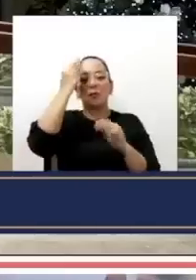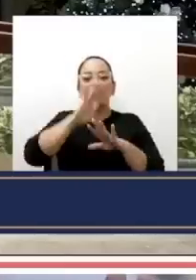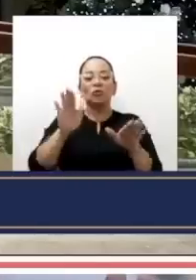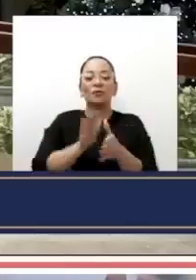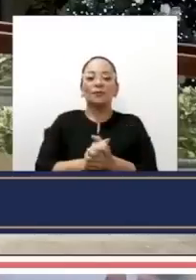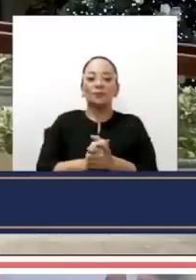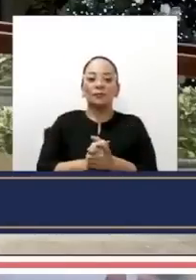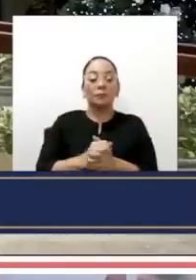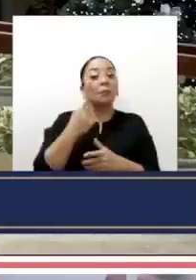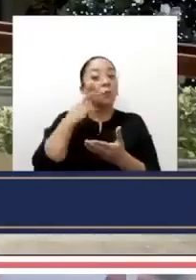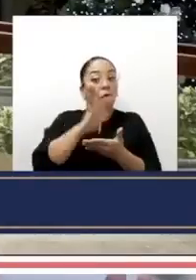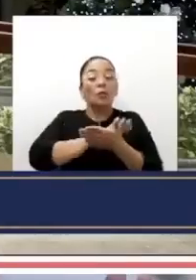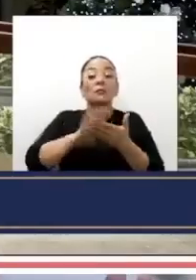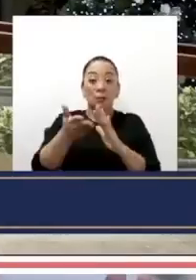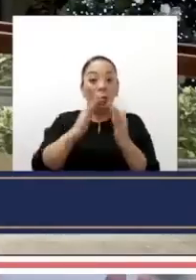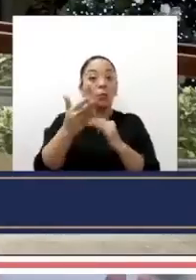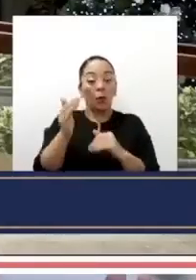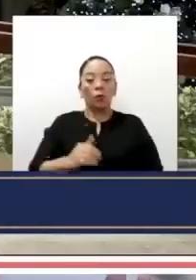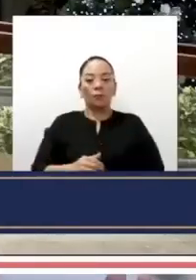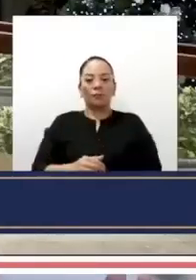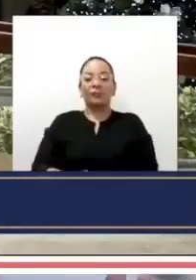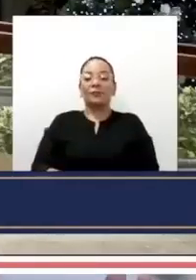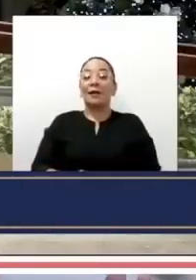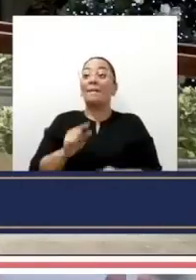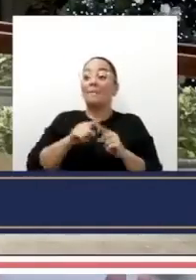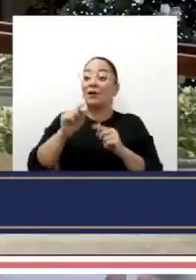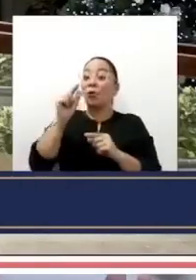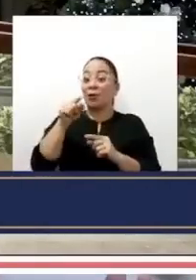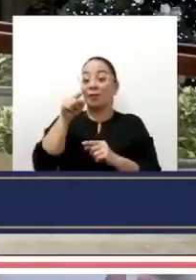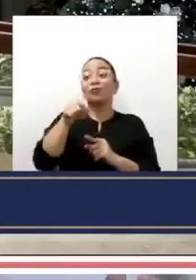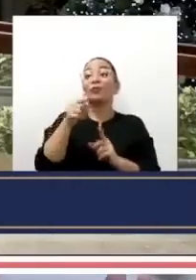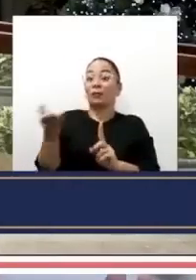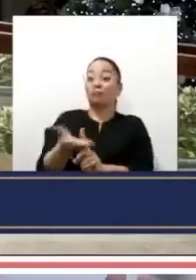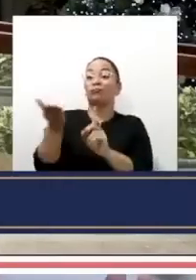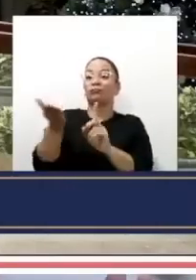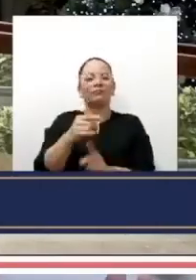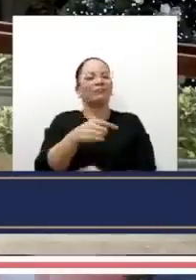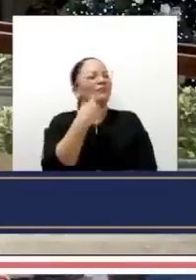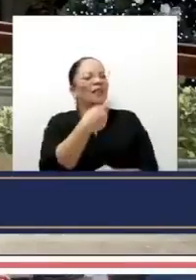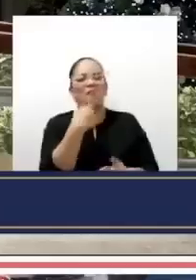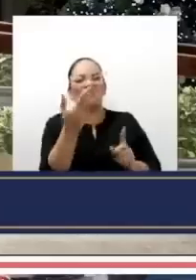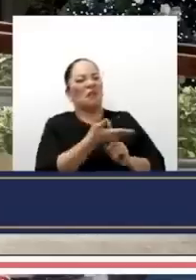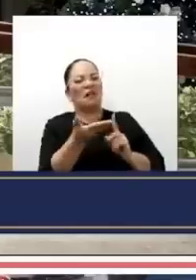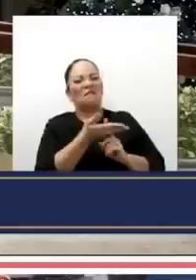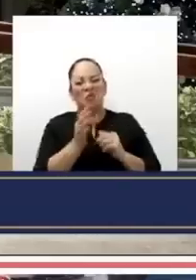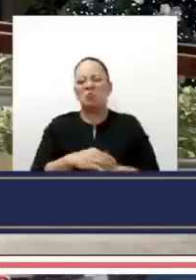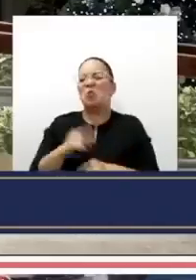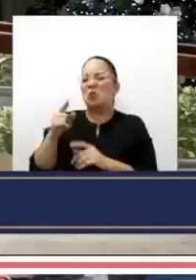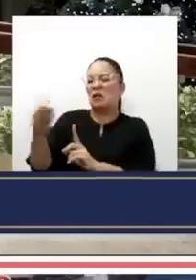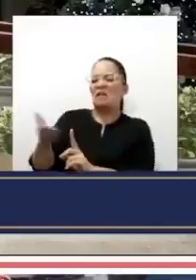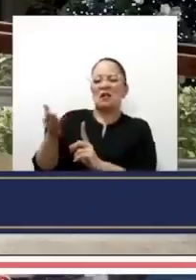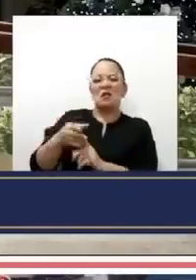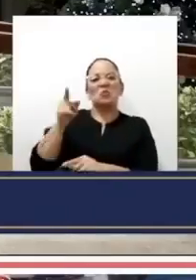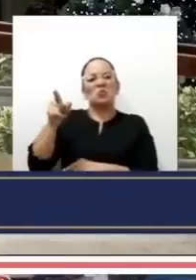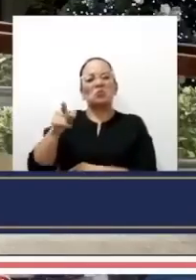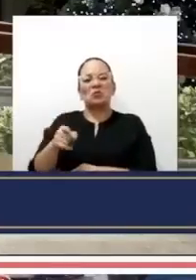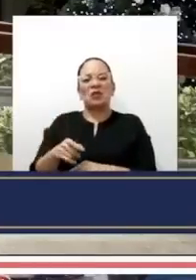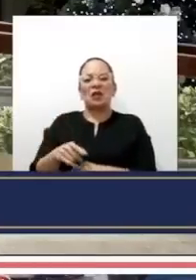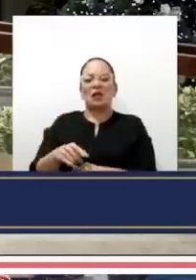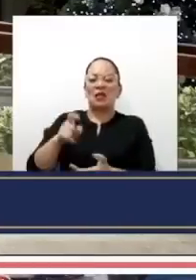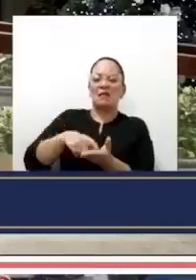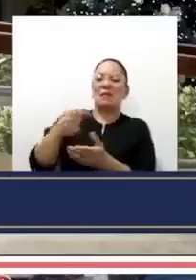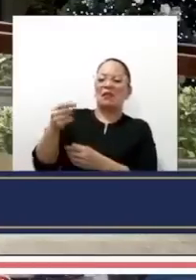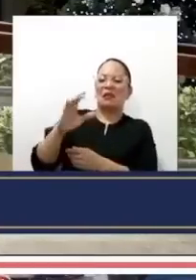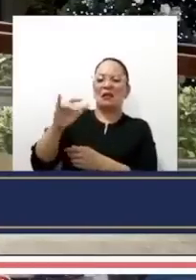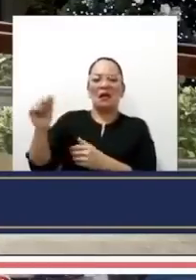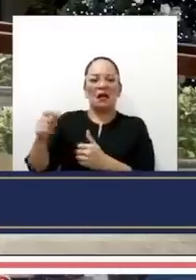Por transparencia con el Así pueblo. es. Ahorita lo van a empezar a arriar a usted, ¿va? Siempre me han arriado, No, presidente. le va a empezar a arriar que usted le dé una plata a la caja Sí. y